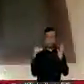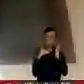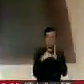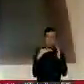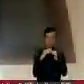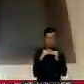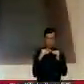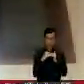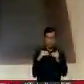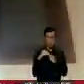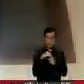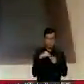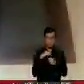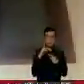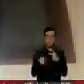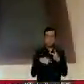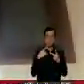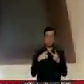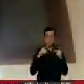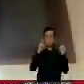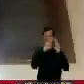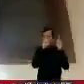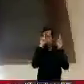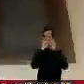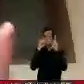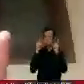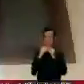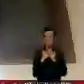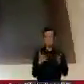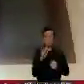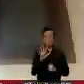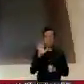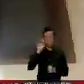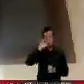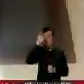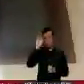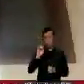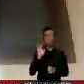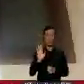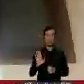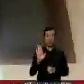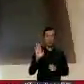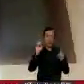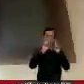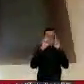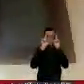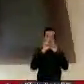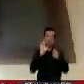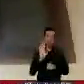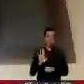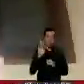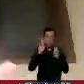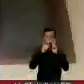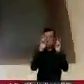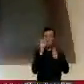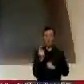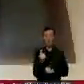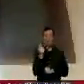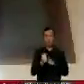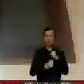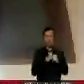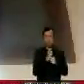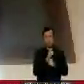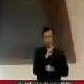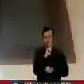mil dólares. También está para las sociedades un aporte del 5% de las sociedades respecto a las utilidades del